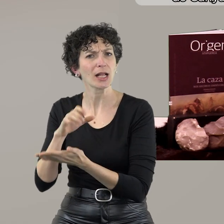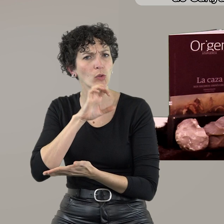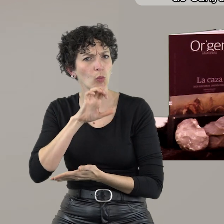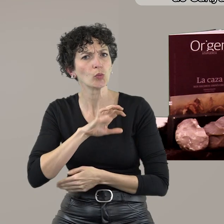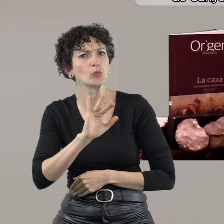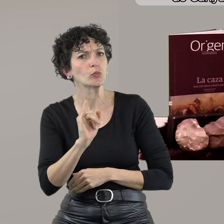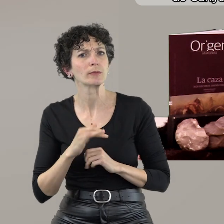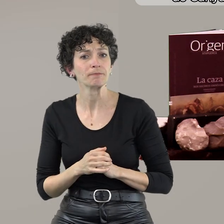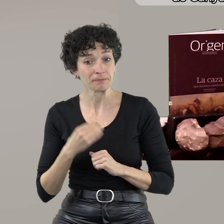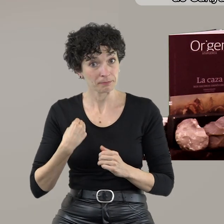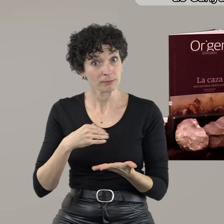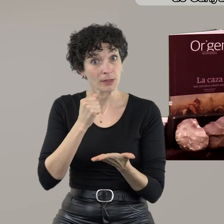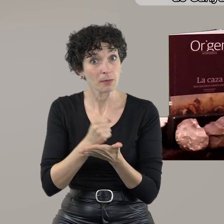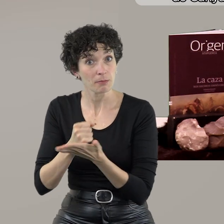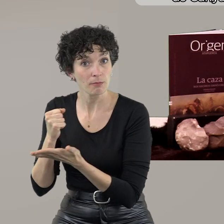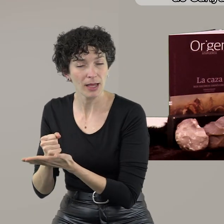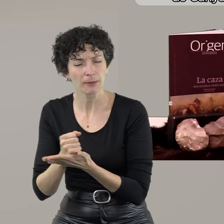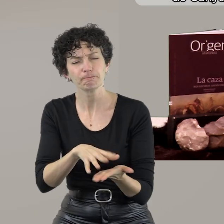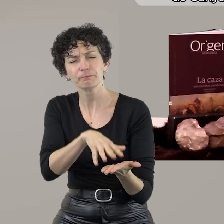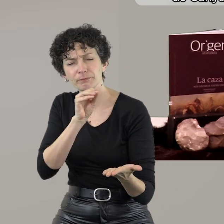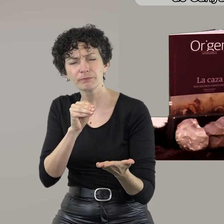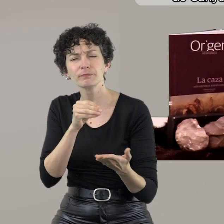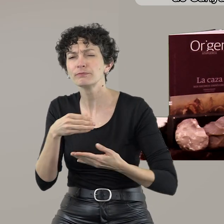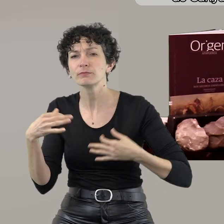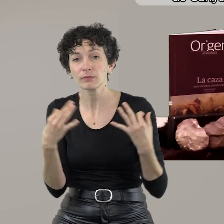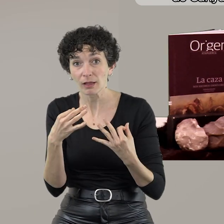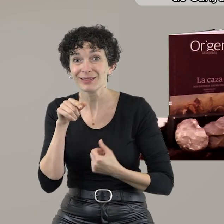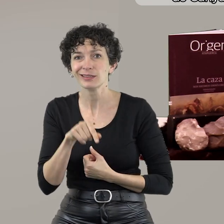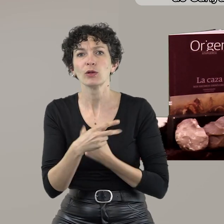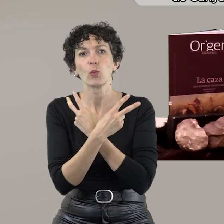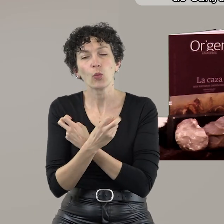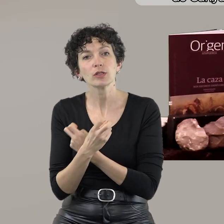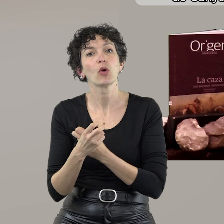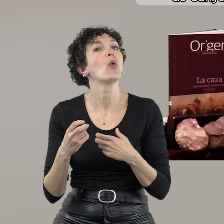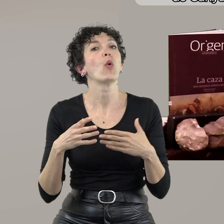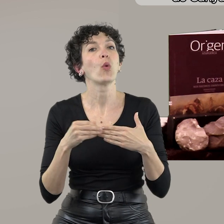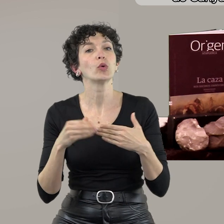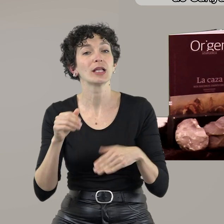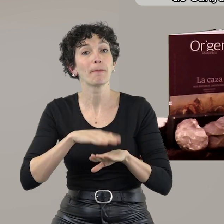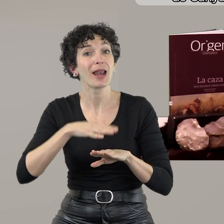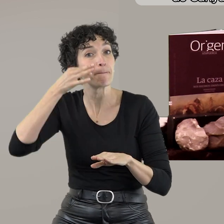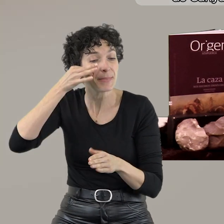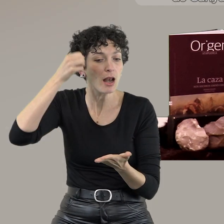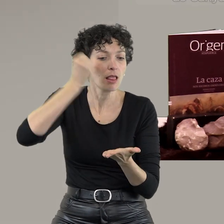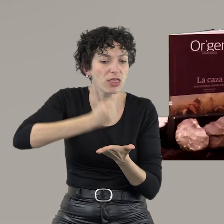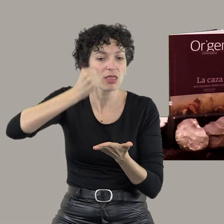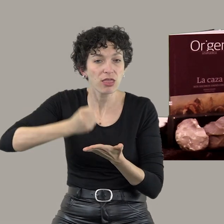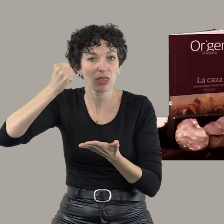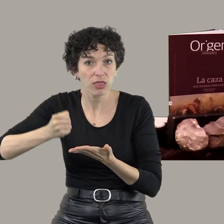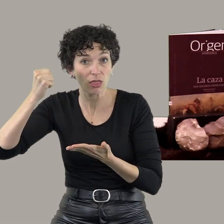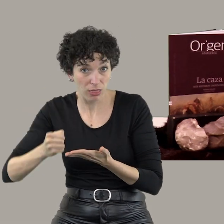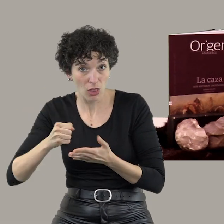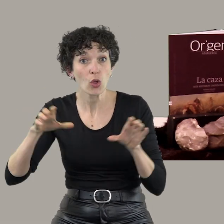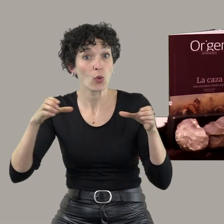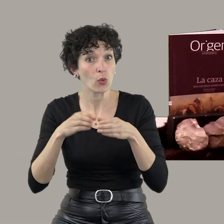curiosas. Estas marcas han sido interpretadas como el resultado de emplear dicho hueso como soporte para perforar pieles por parte de los Homo